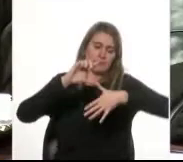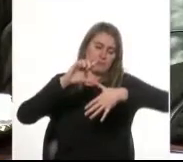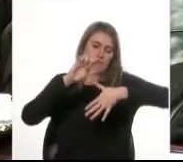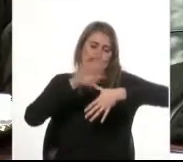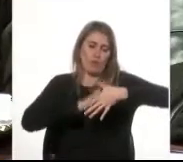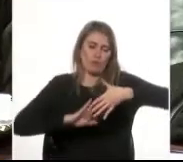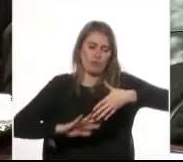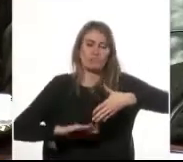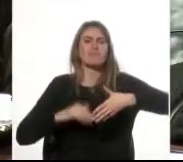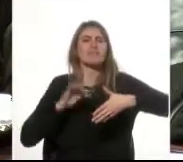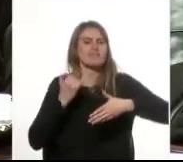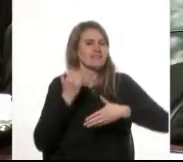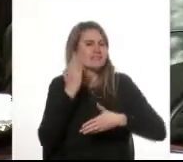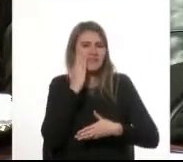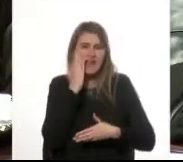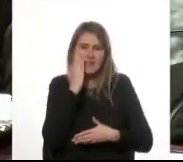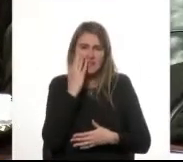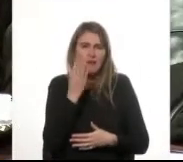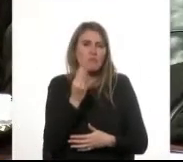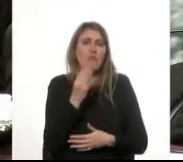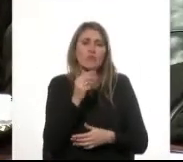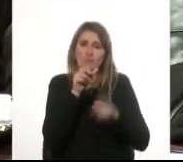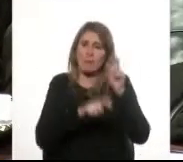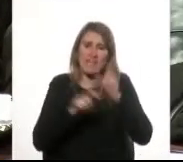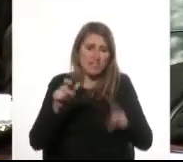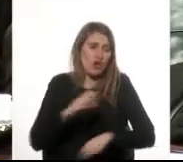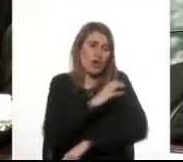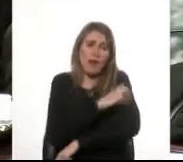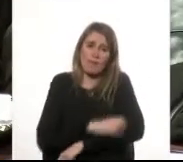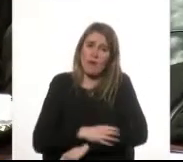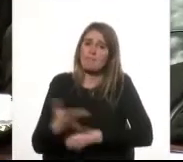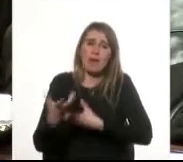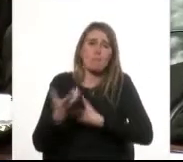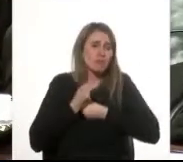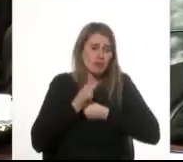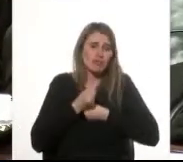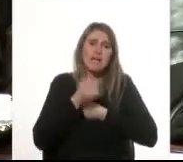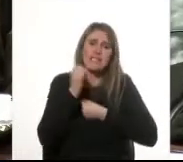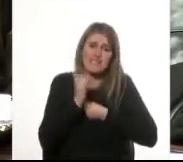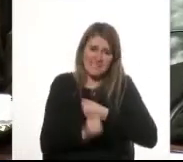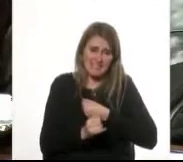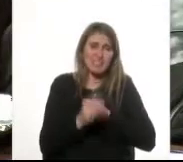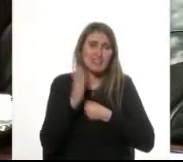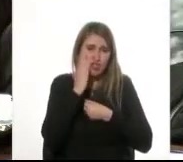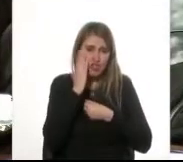Y sé que hay mucho pobrerío que me votaría y que me apoyaría y a peligro que les gane.